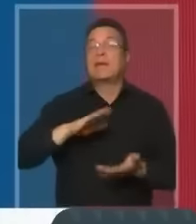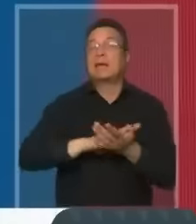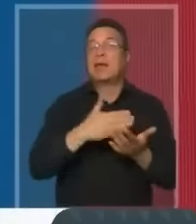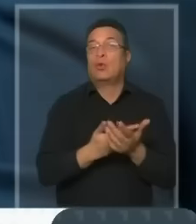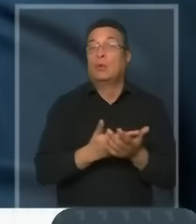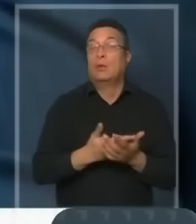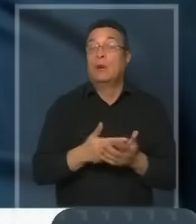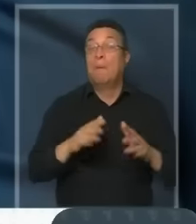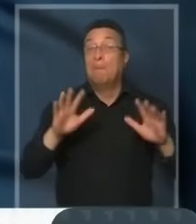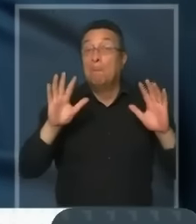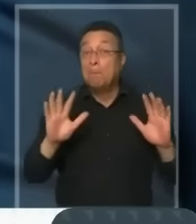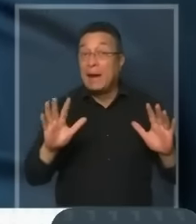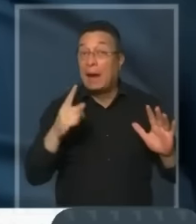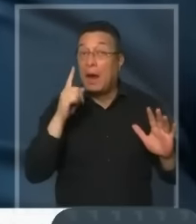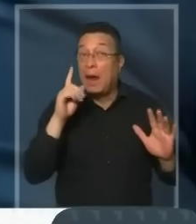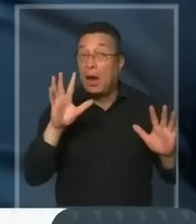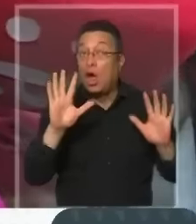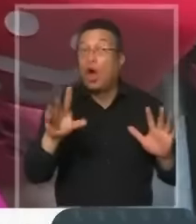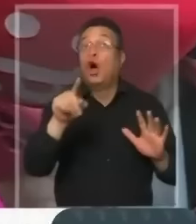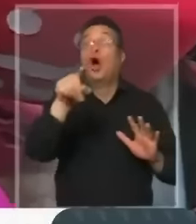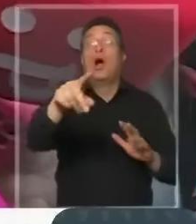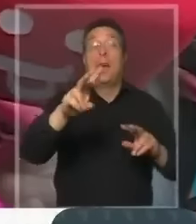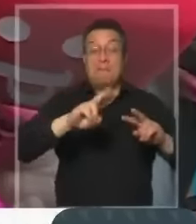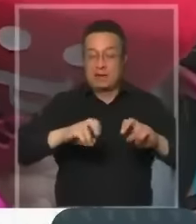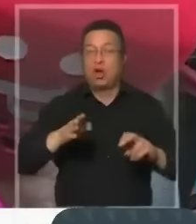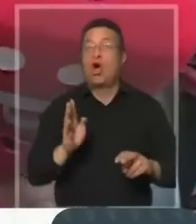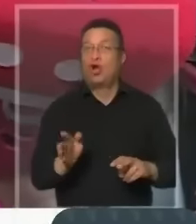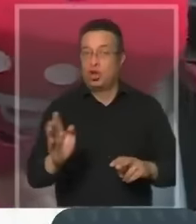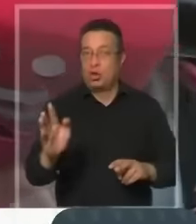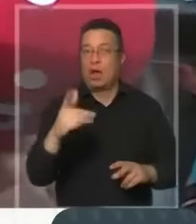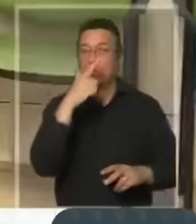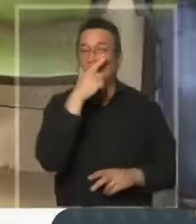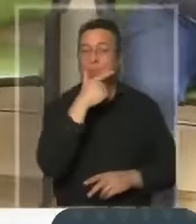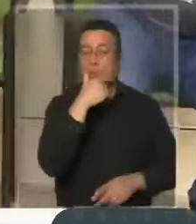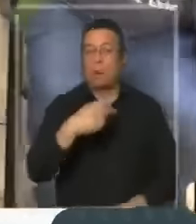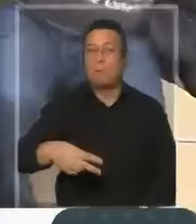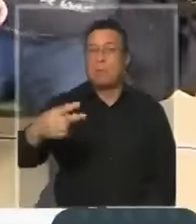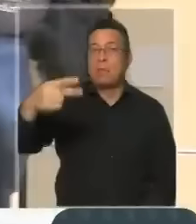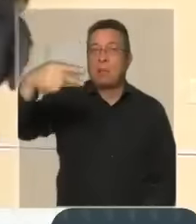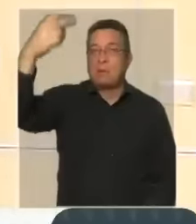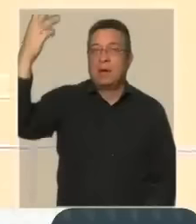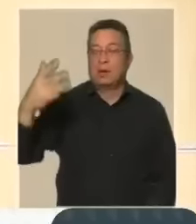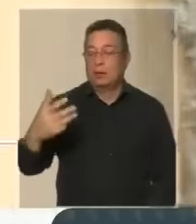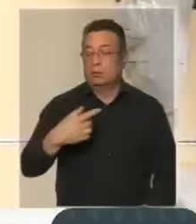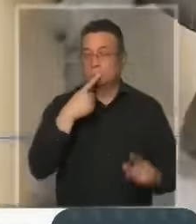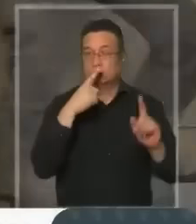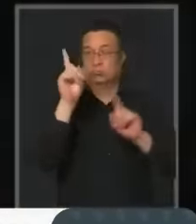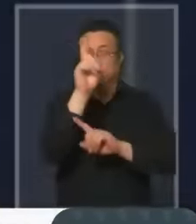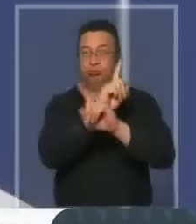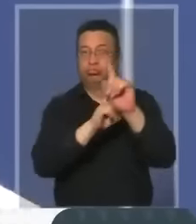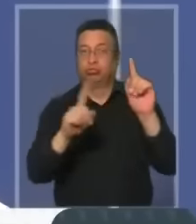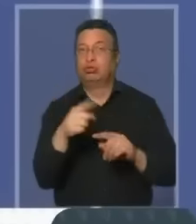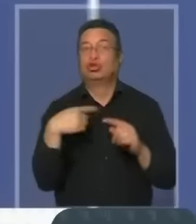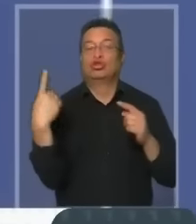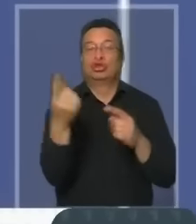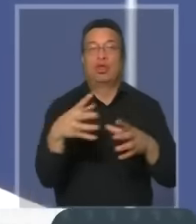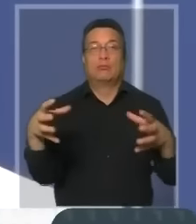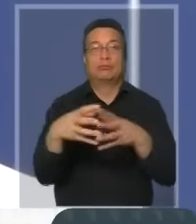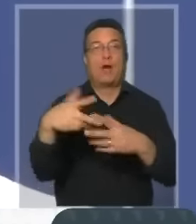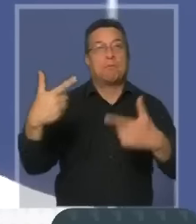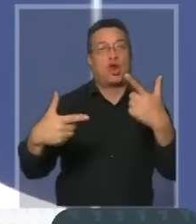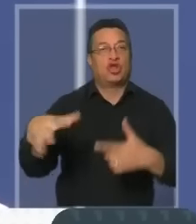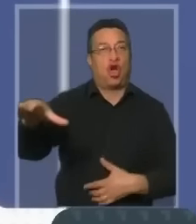Pero soterradamente, las investigaciones continúan y las dudas se mantienen. Cuestionamientos desde todos los sectores a lo